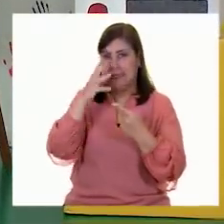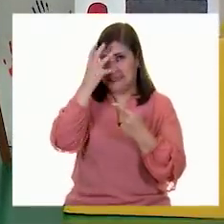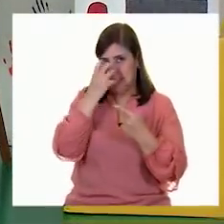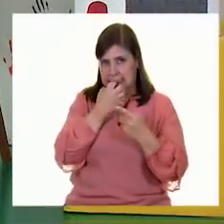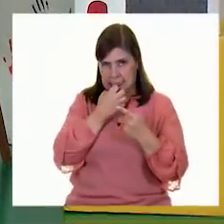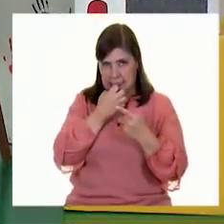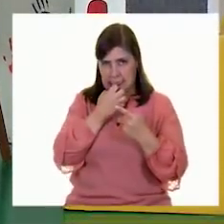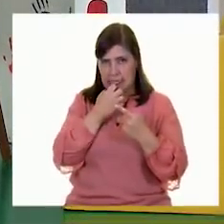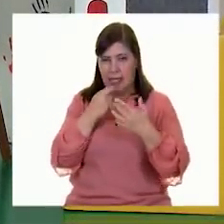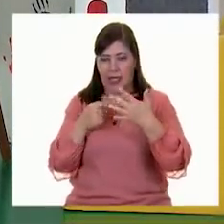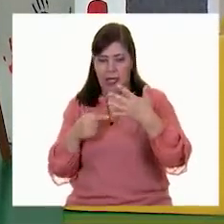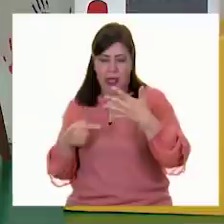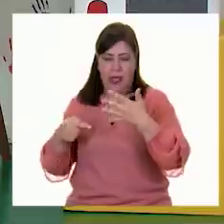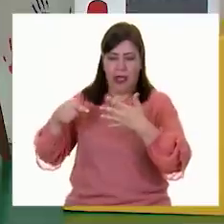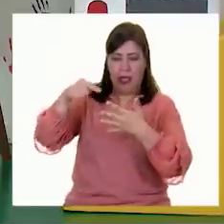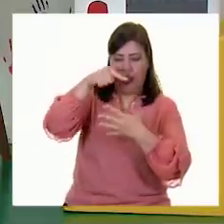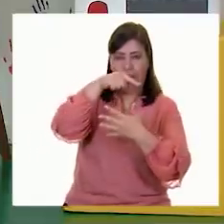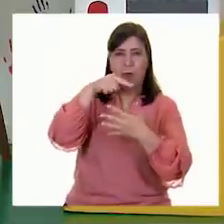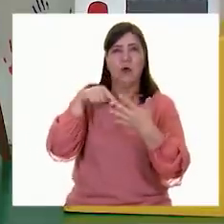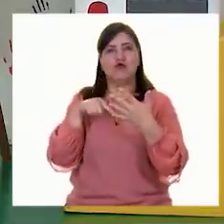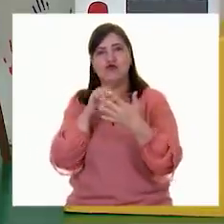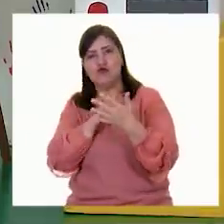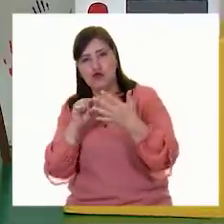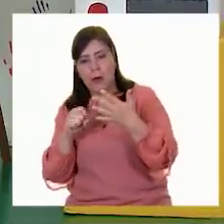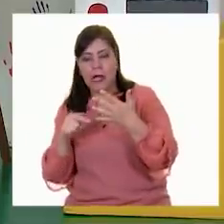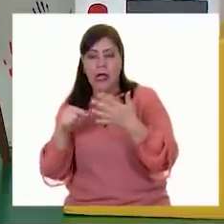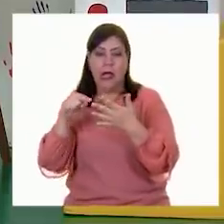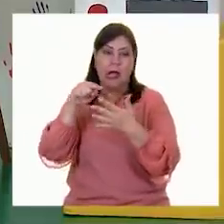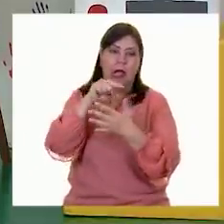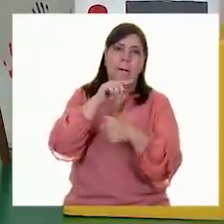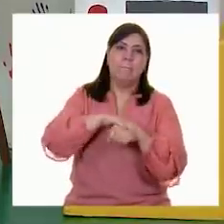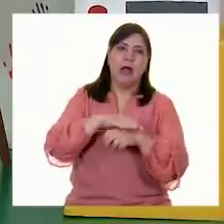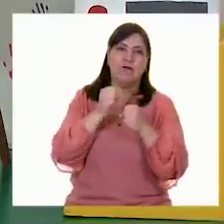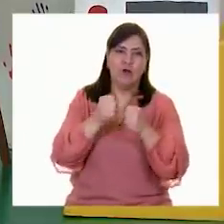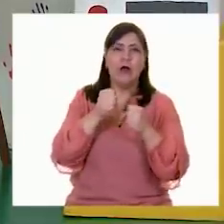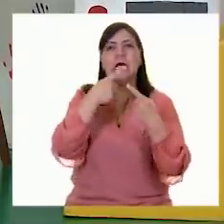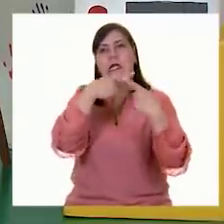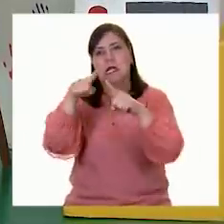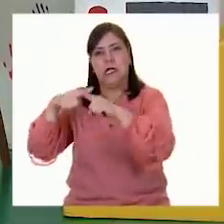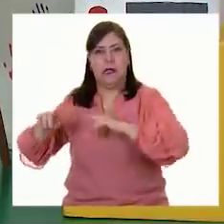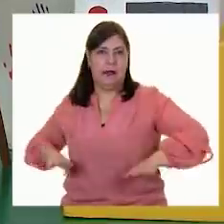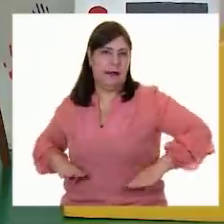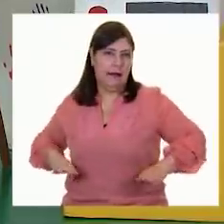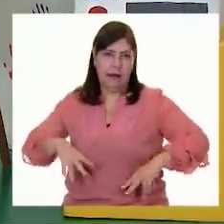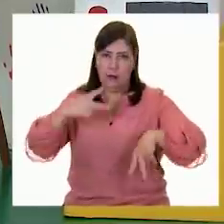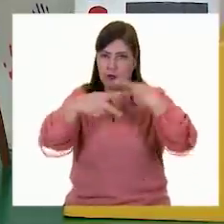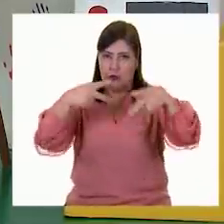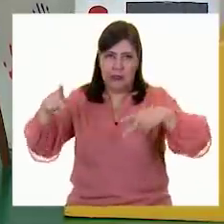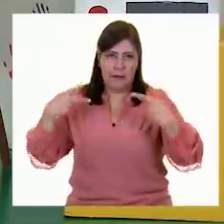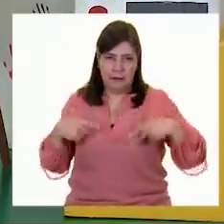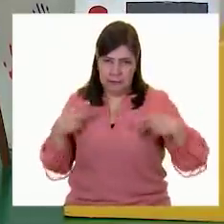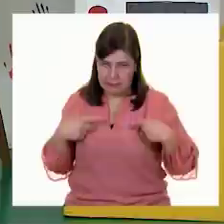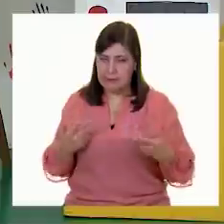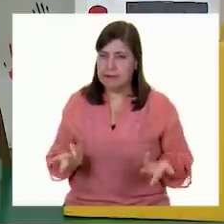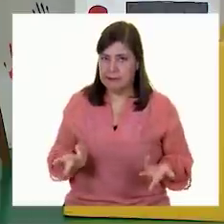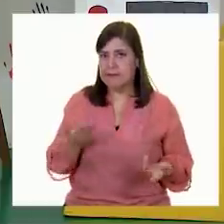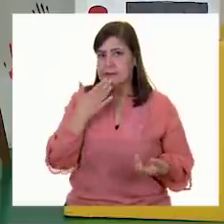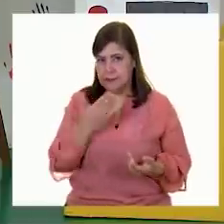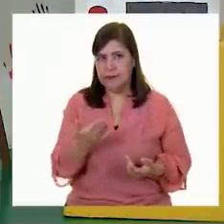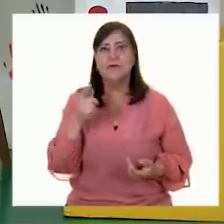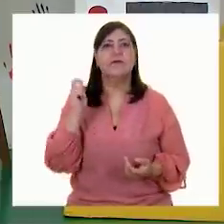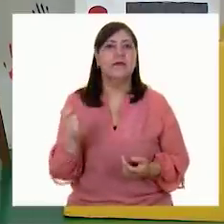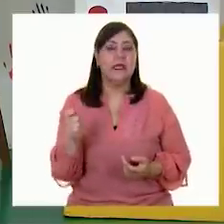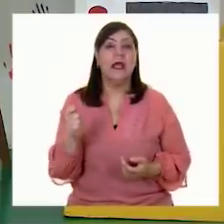se manifiesta con diferente intensidad en las personas. ¿De acuerdo? Sí. Muy bien. Y entonces, además